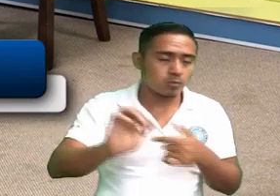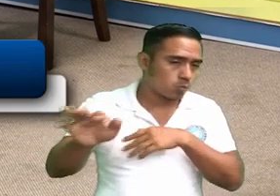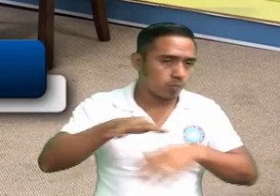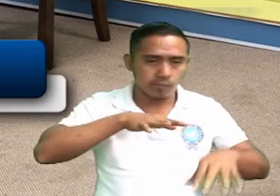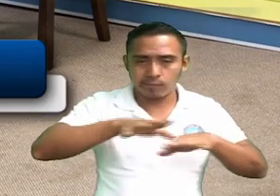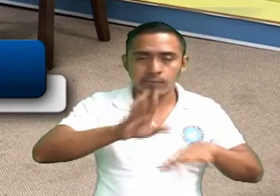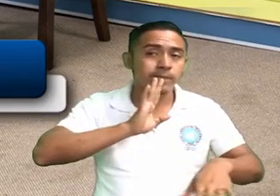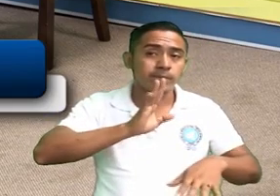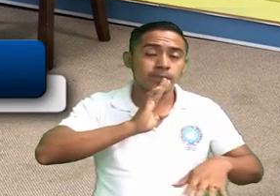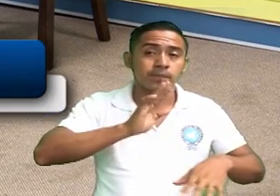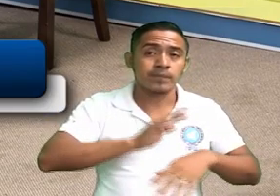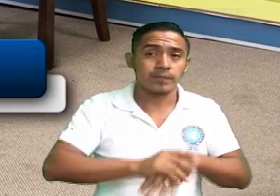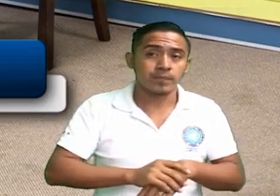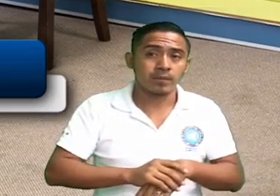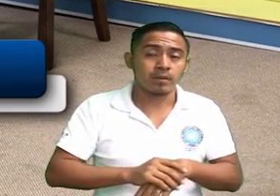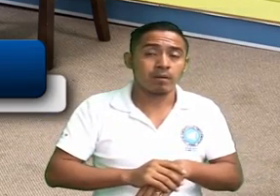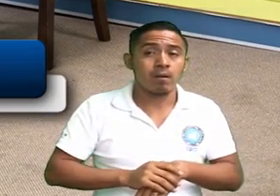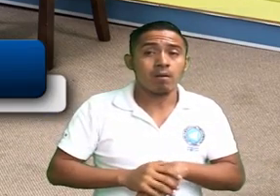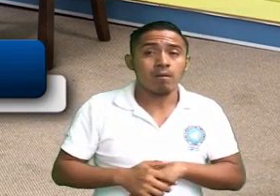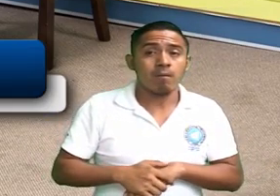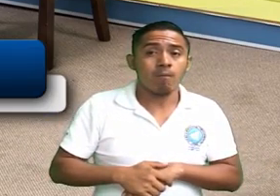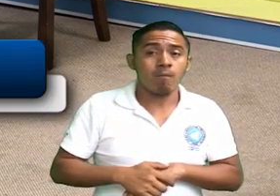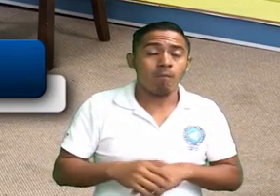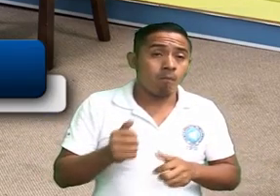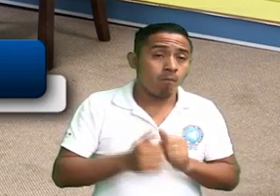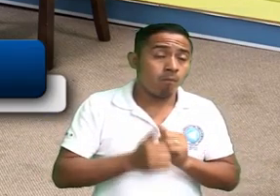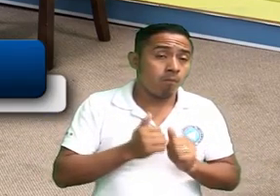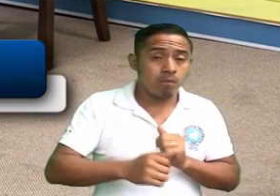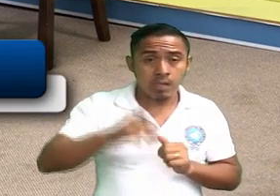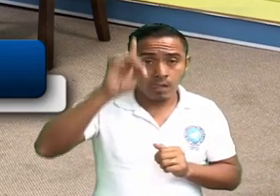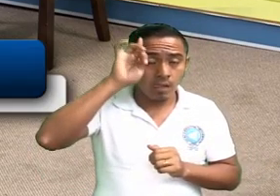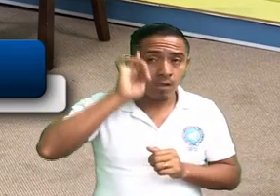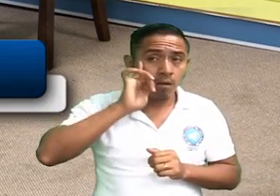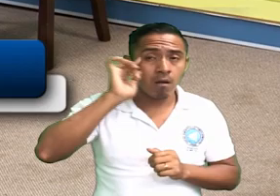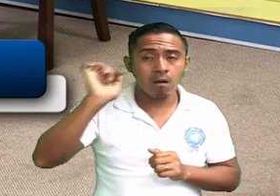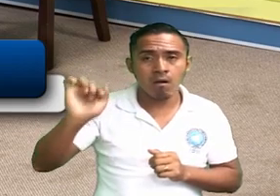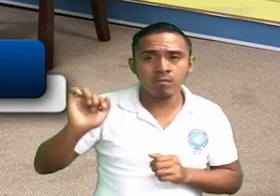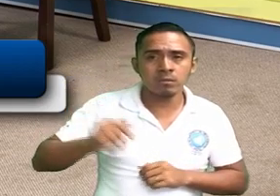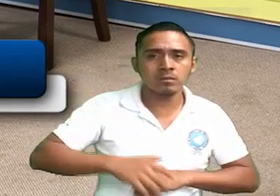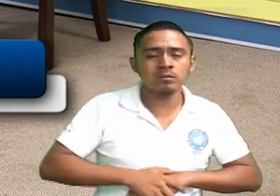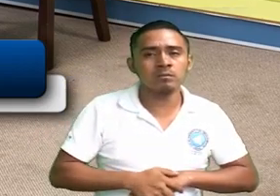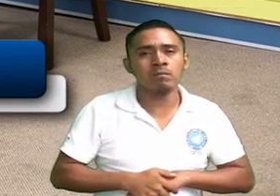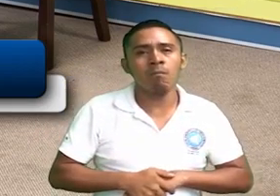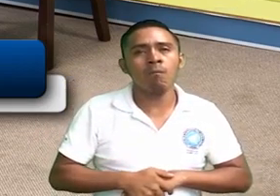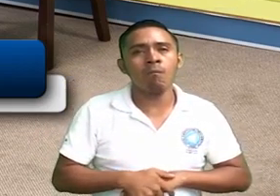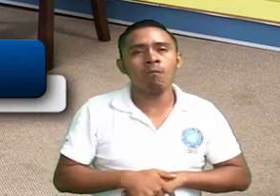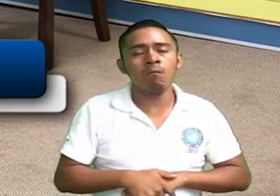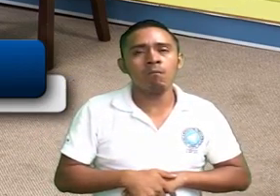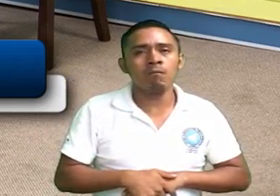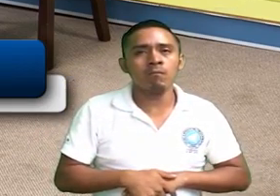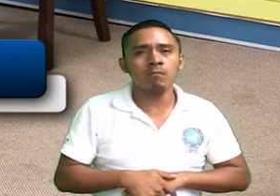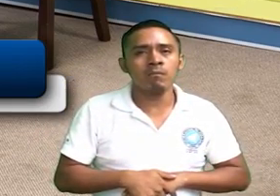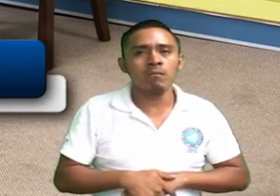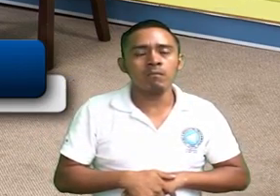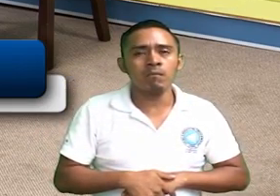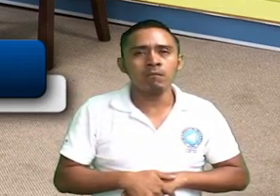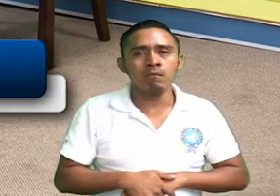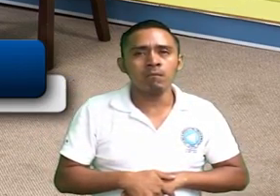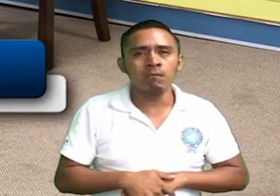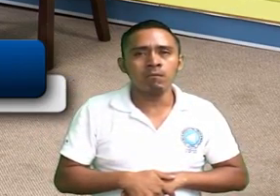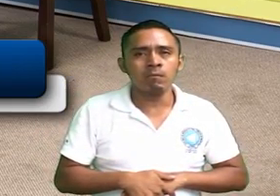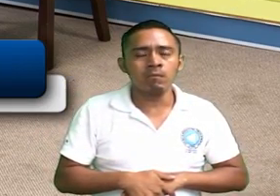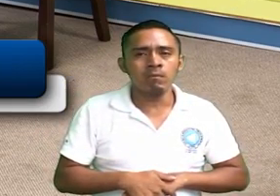de dislexia, que es el tartamudeo, eso se presenta más en los niños con síndrome de Down, que ellos